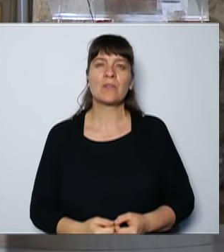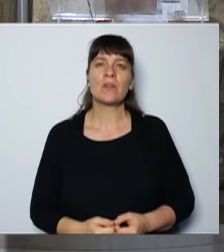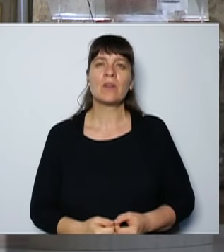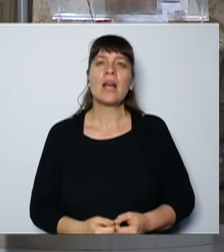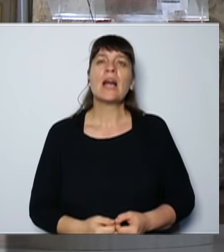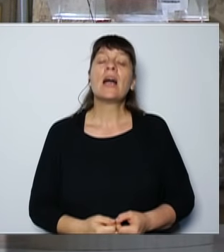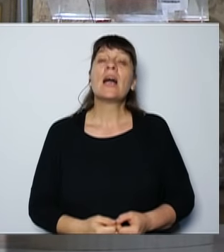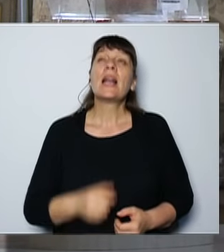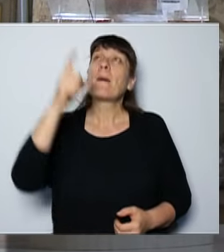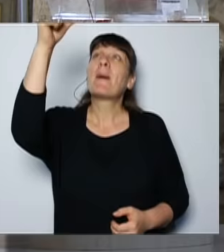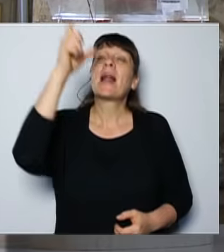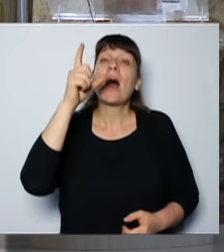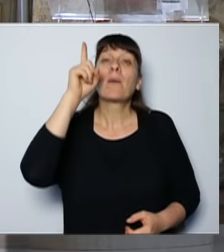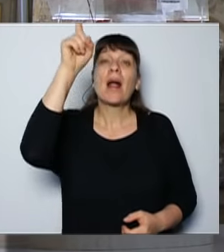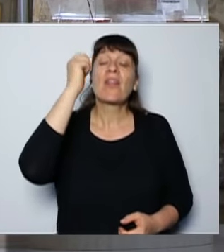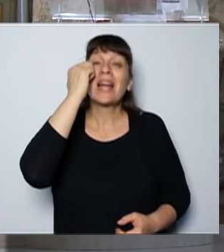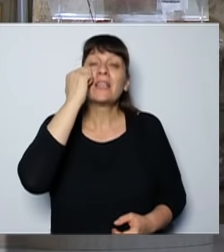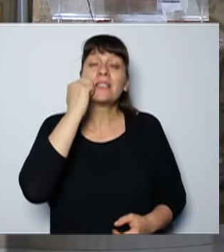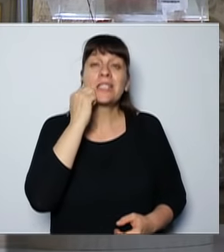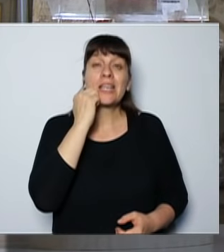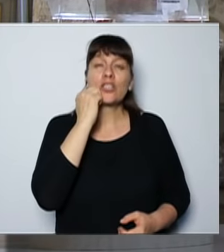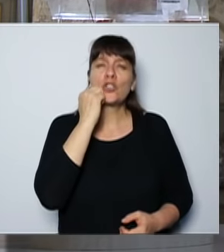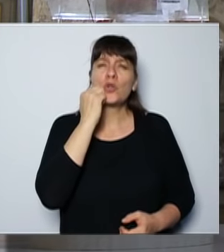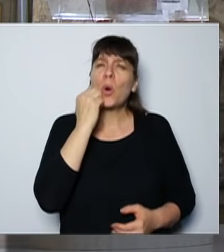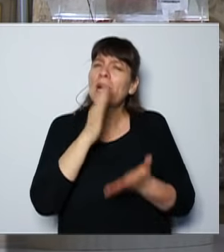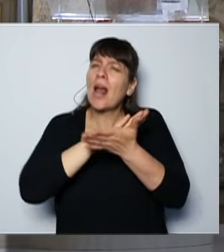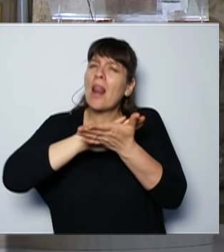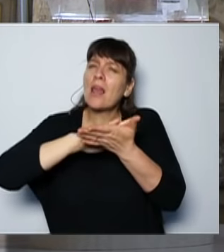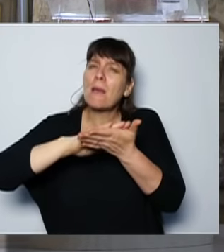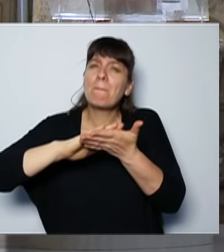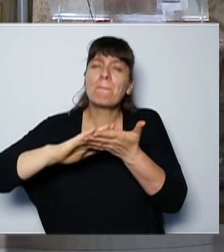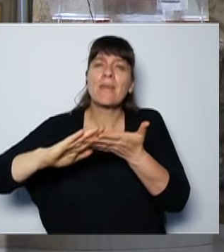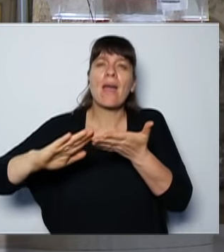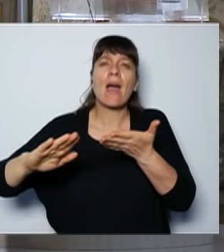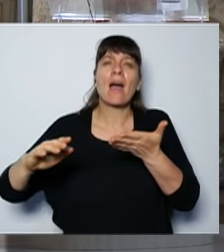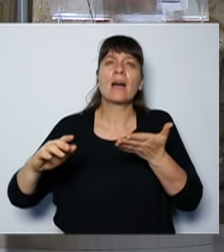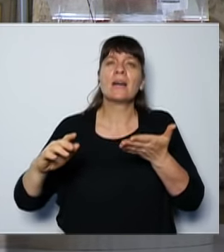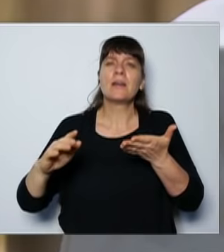corazón. La palabra del Señor es pura,